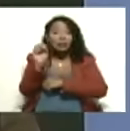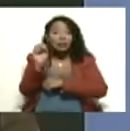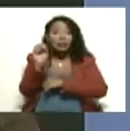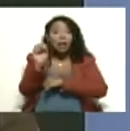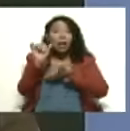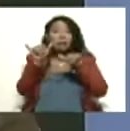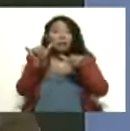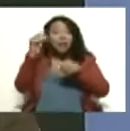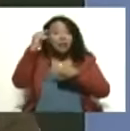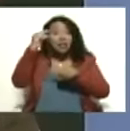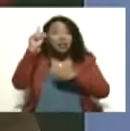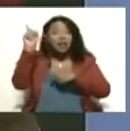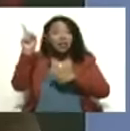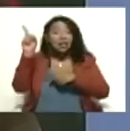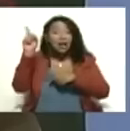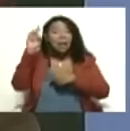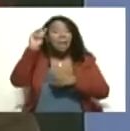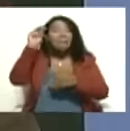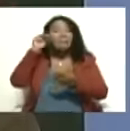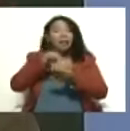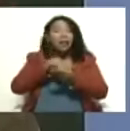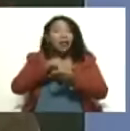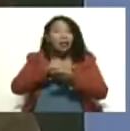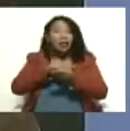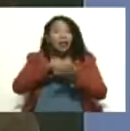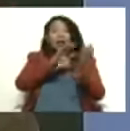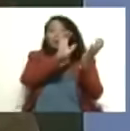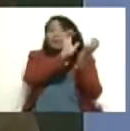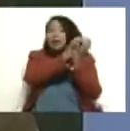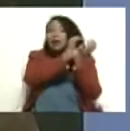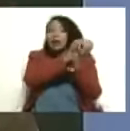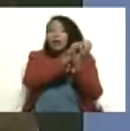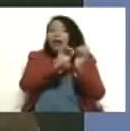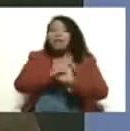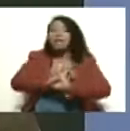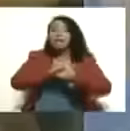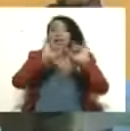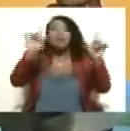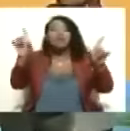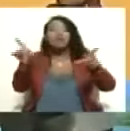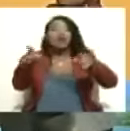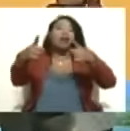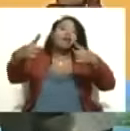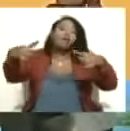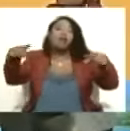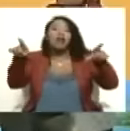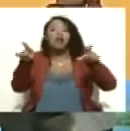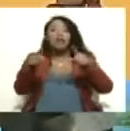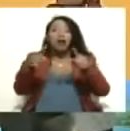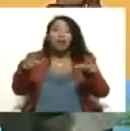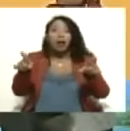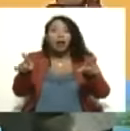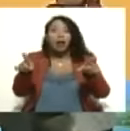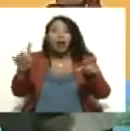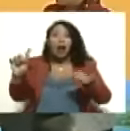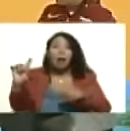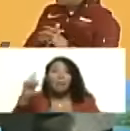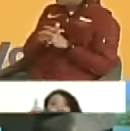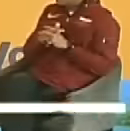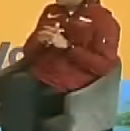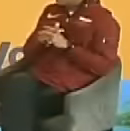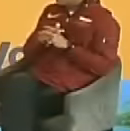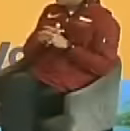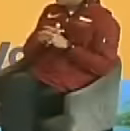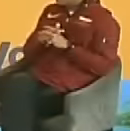valles del tuy en Miranda y Margarita en Nueva Esparta cerrando este ciclo de conciertos para lo que también será el primero de diciembre el